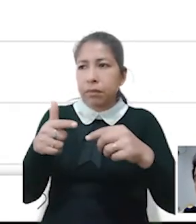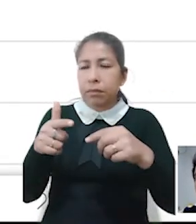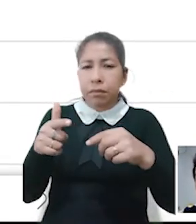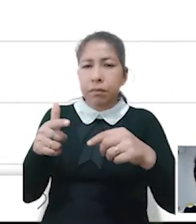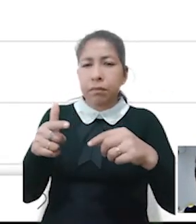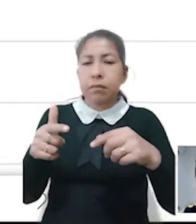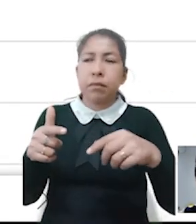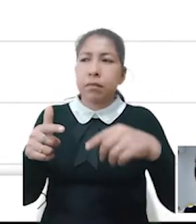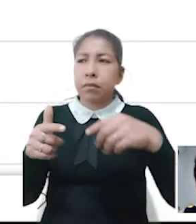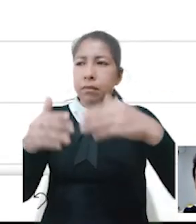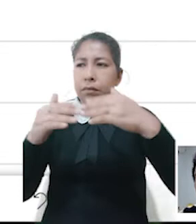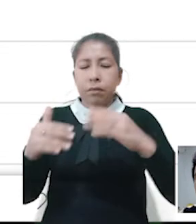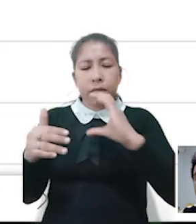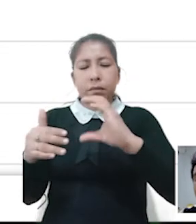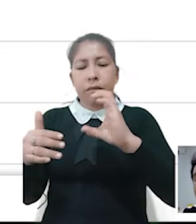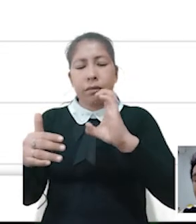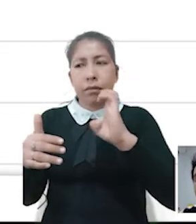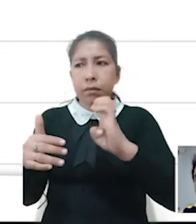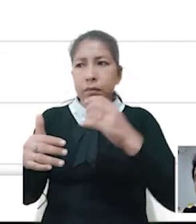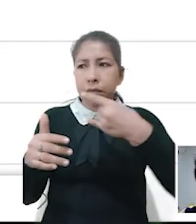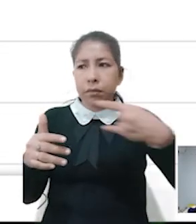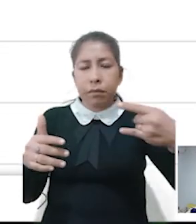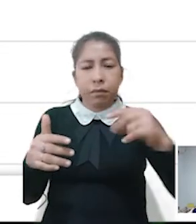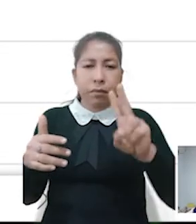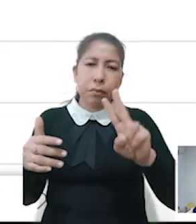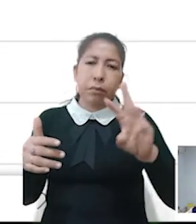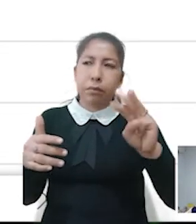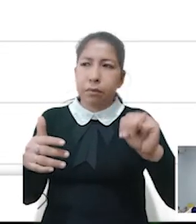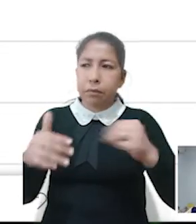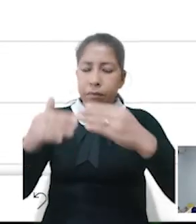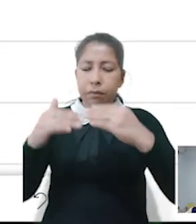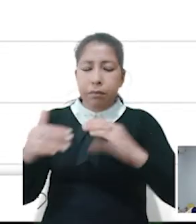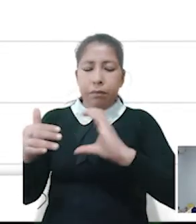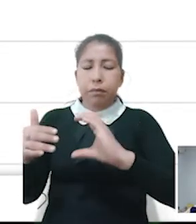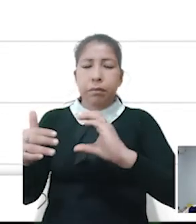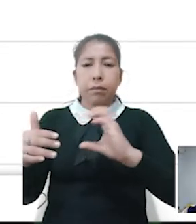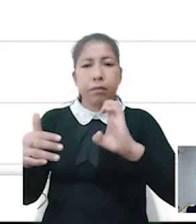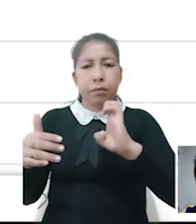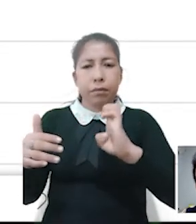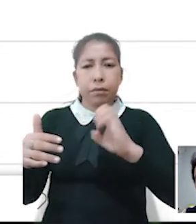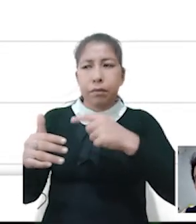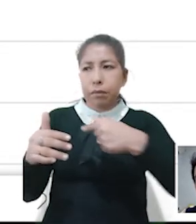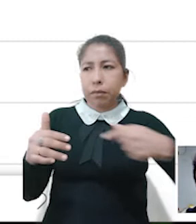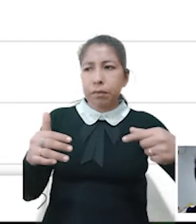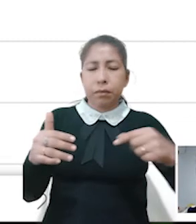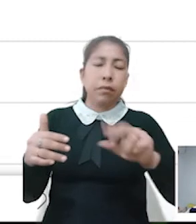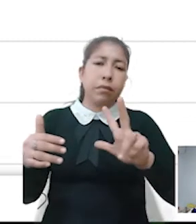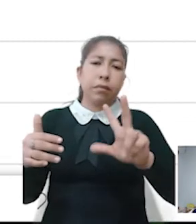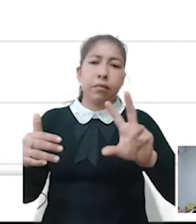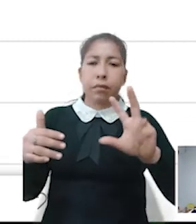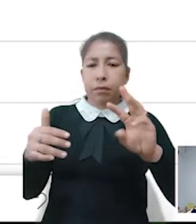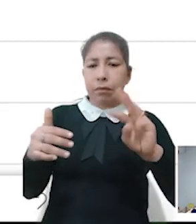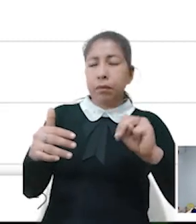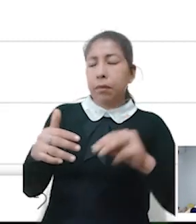mide 2 metros y el segmento CD mide 3 metros. ¿Qué nos está diciendo? A partir de esta